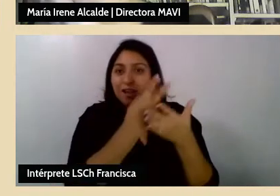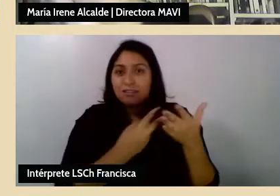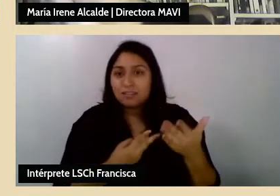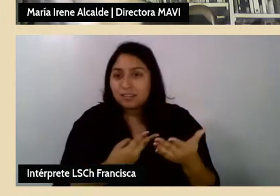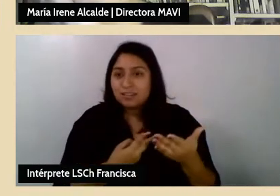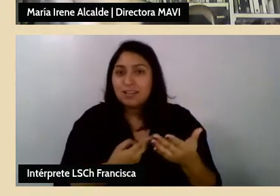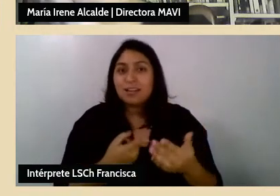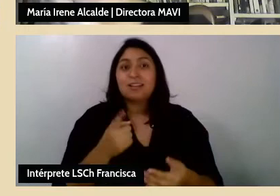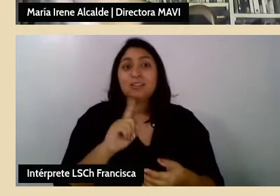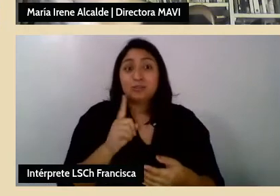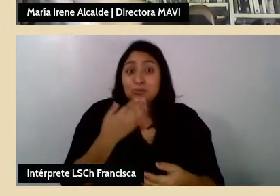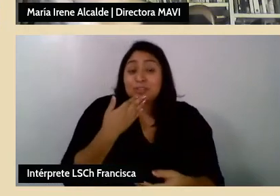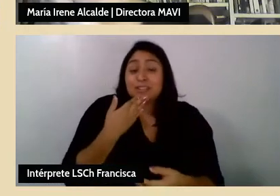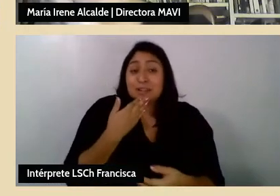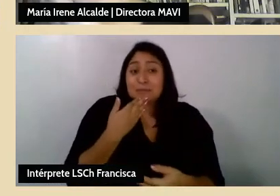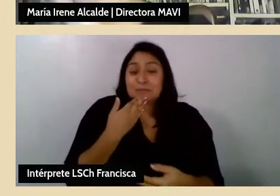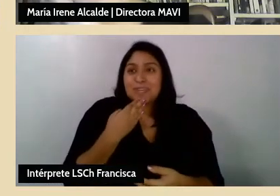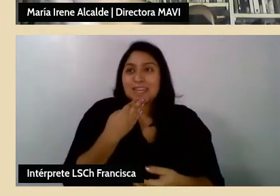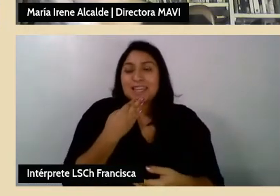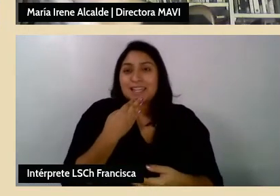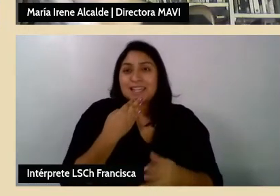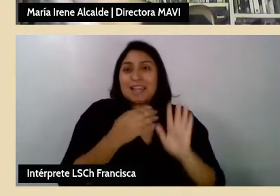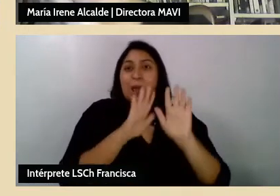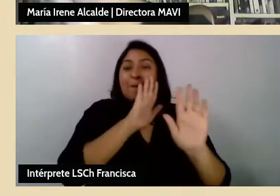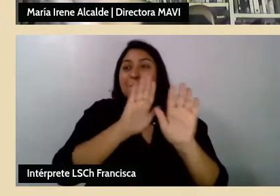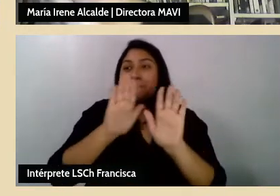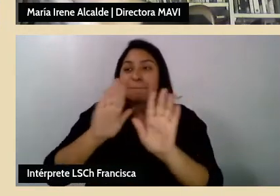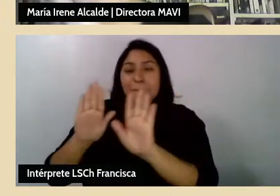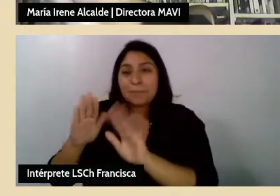el montaje de experiencia del equipo MAVI.